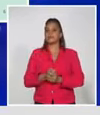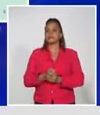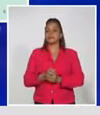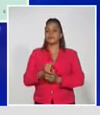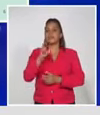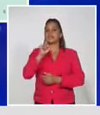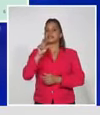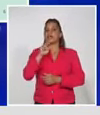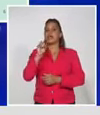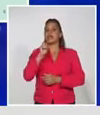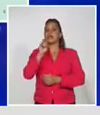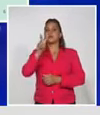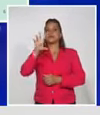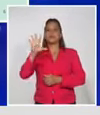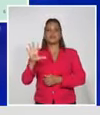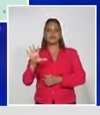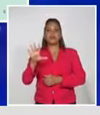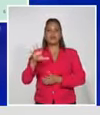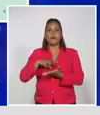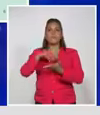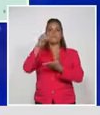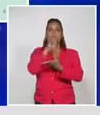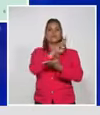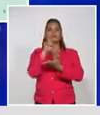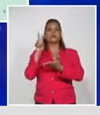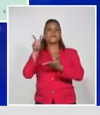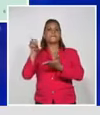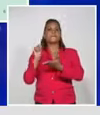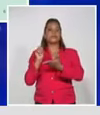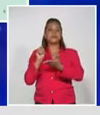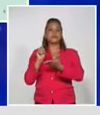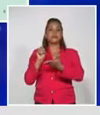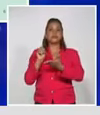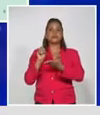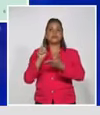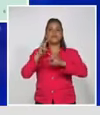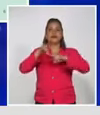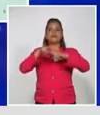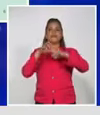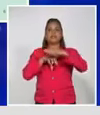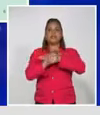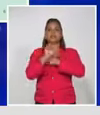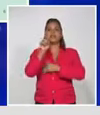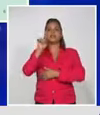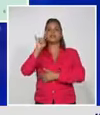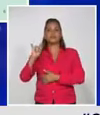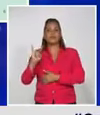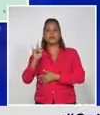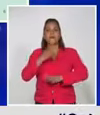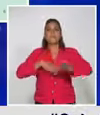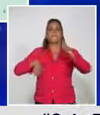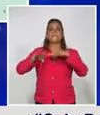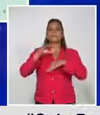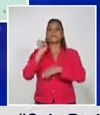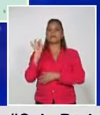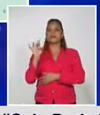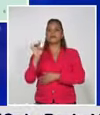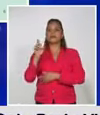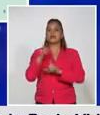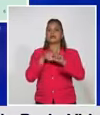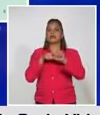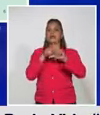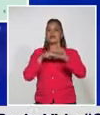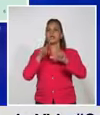Cerro 25, Plaza de la Revolución 20, Habana del Este 19, Playa 15, Regla